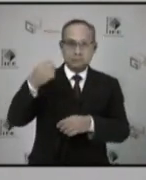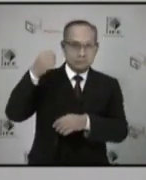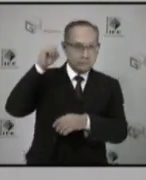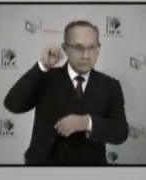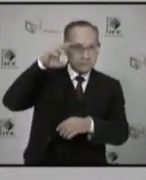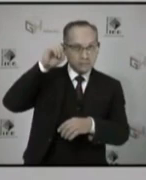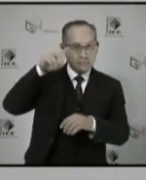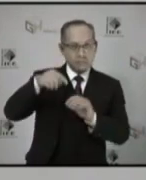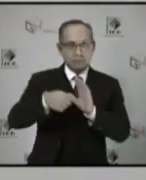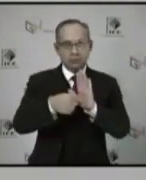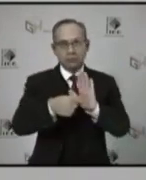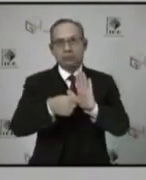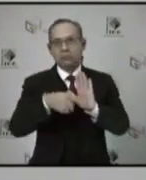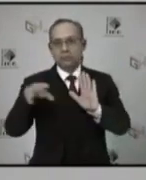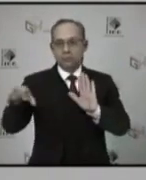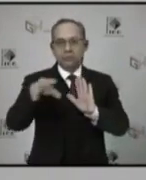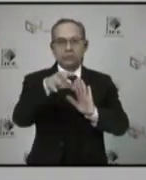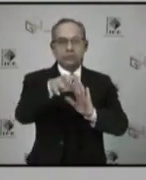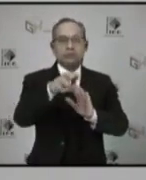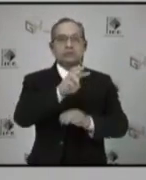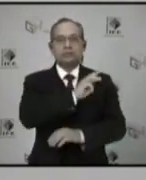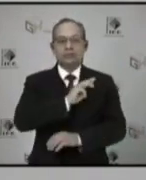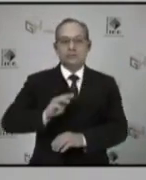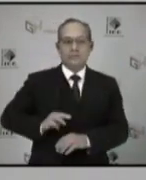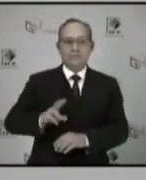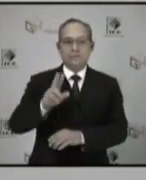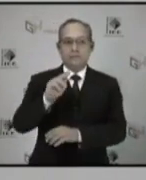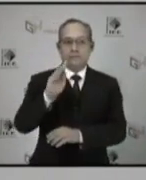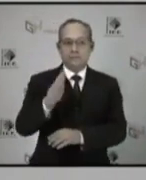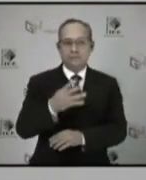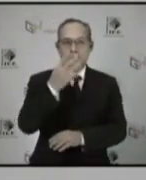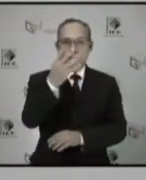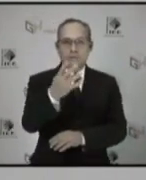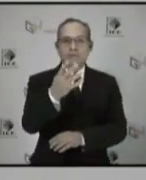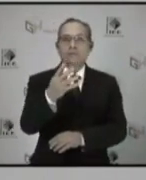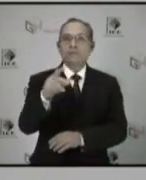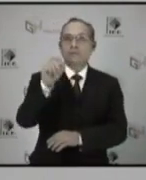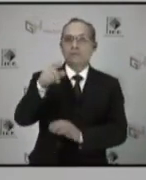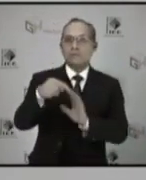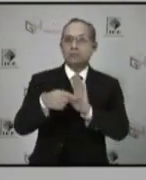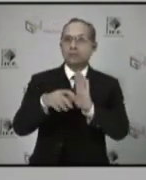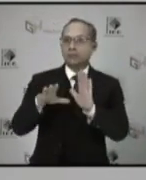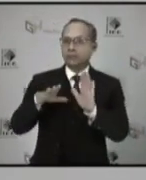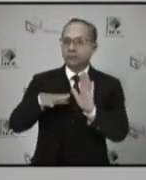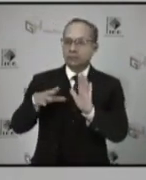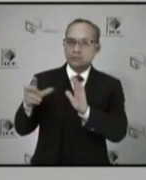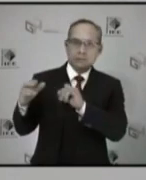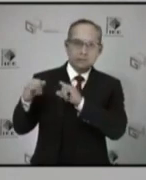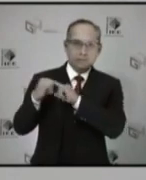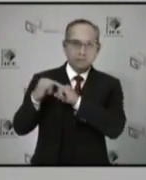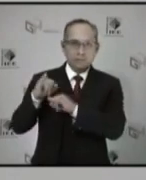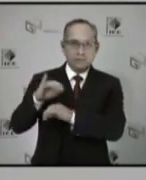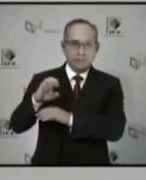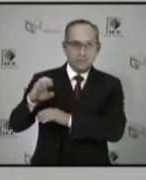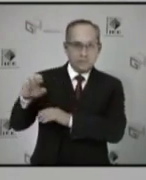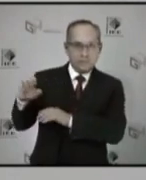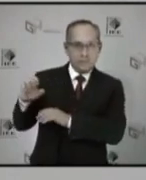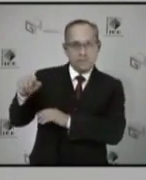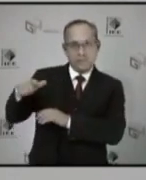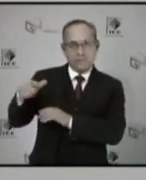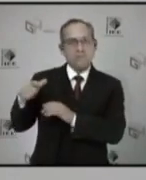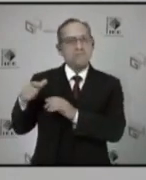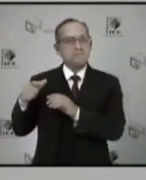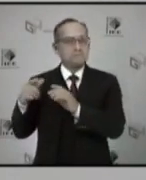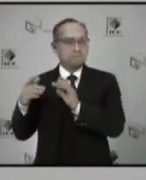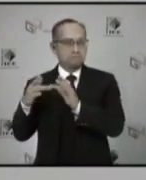de la entidad a través del sistema de televisión y radio de Hidalgo, así como por las diferentes plataformas del Instituto Estatal Electoral de Hidalgo y por